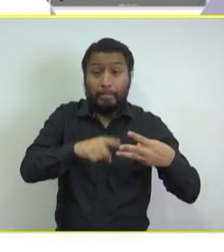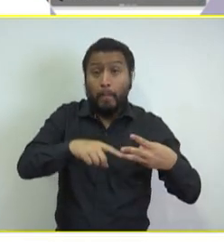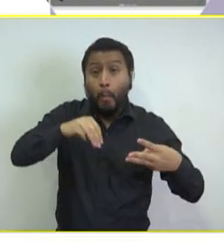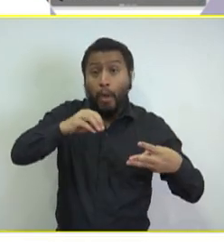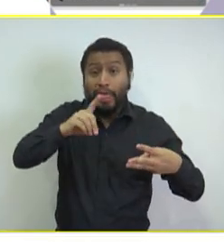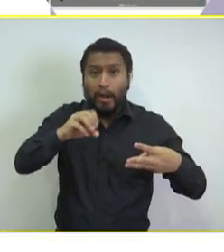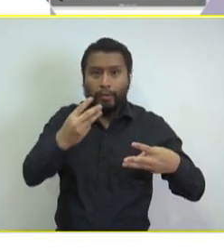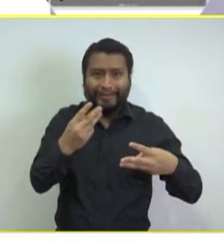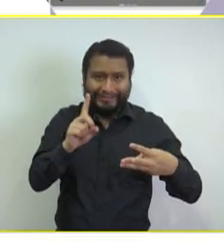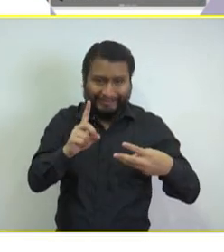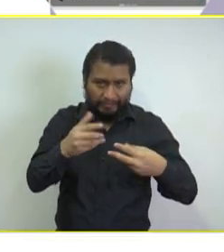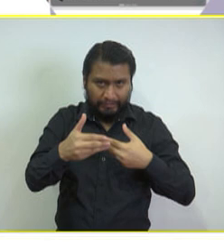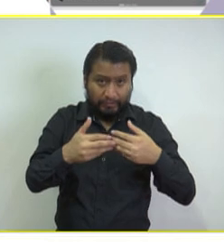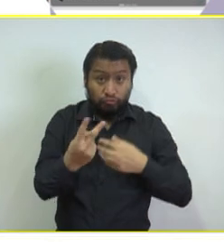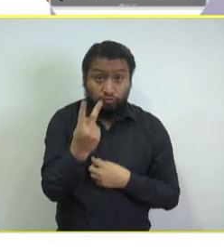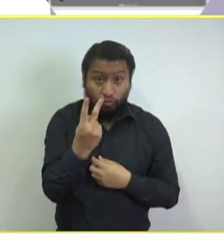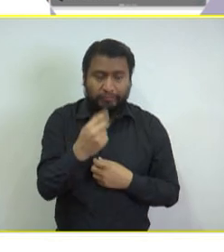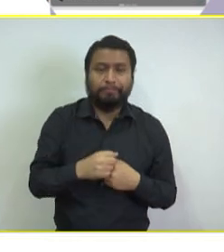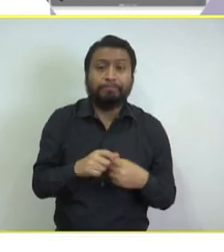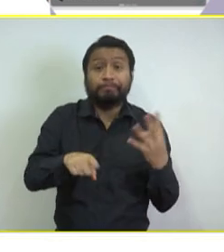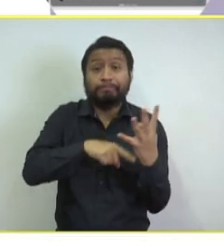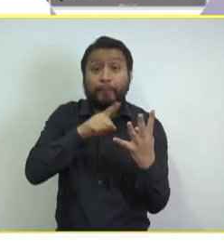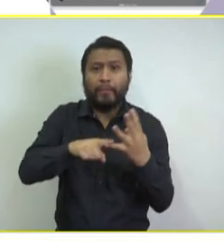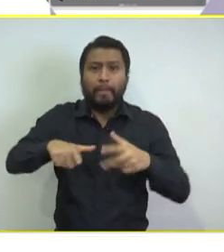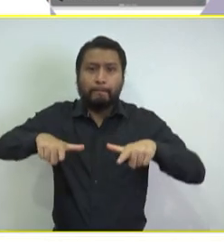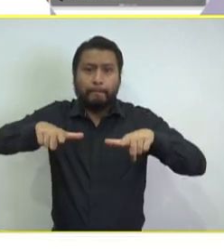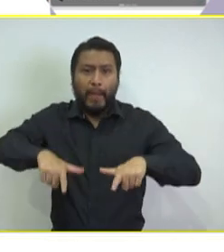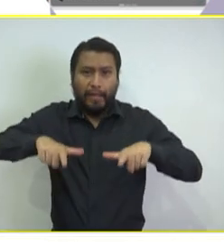tridimensionales y una página web.